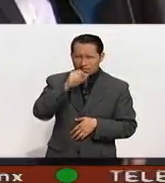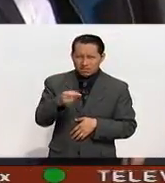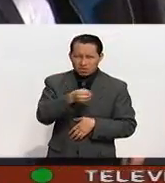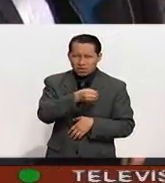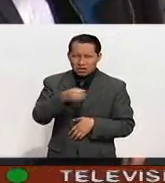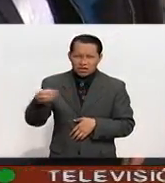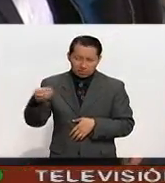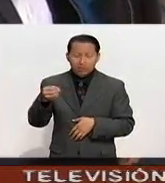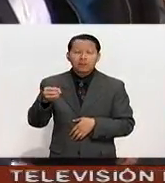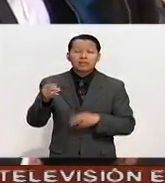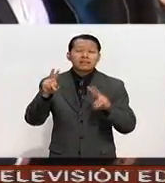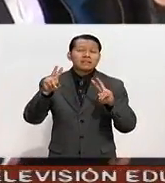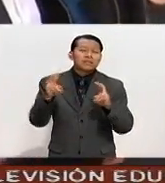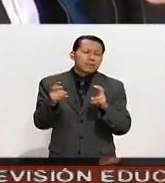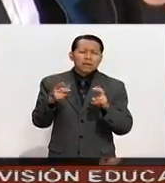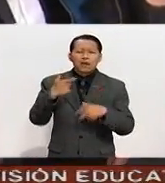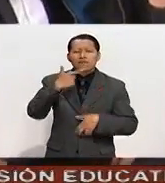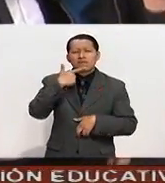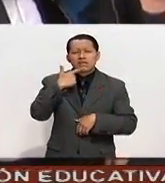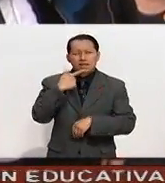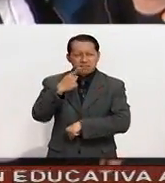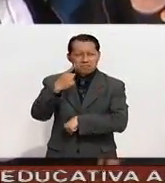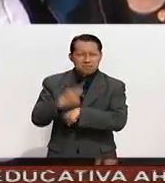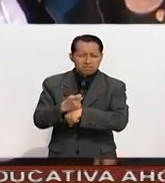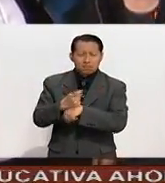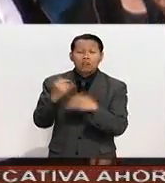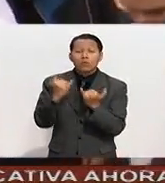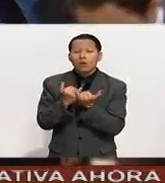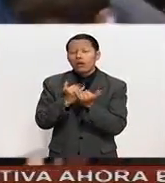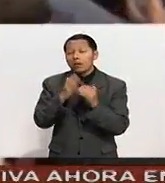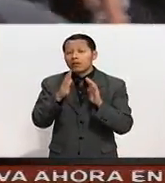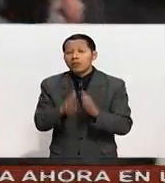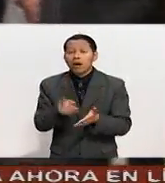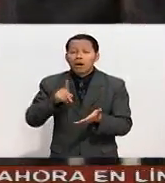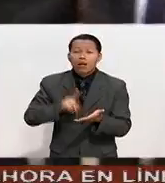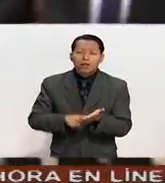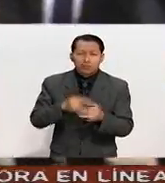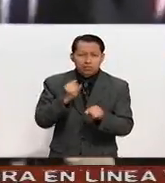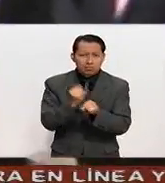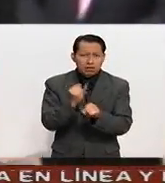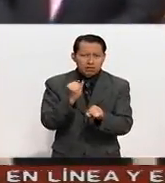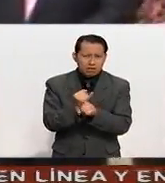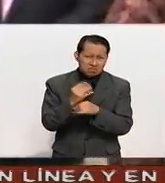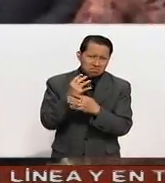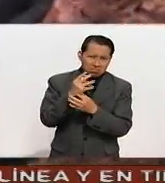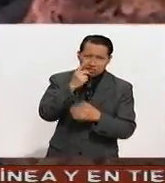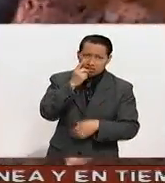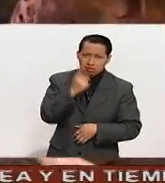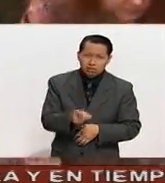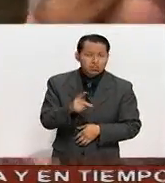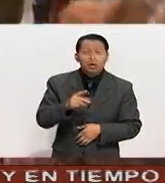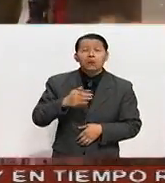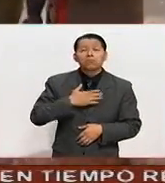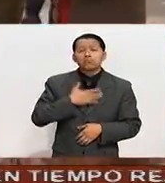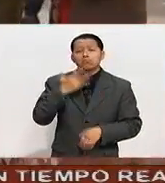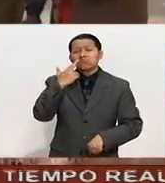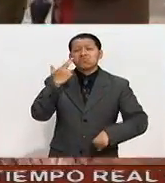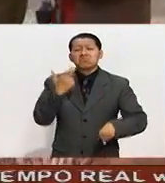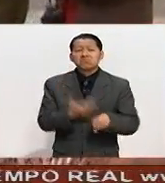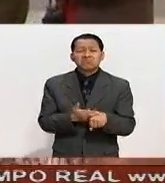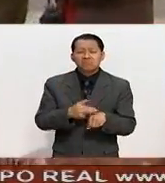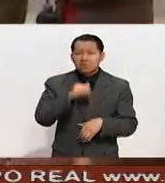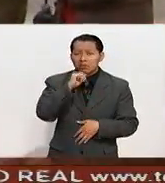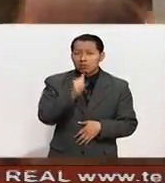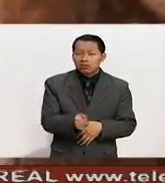británicos primero, una organización de ultraderecha que también ya en su página de internet salió a decir que no tenía absolutamente nada que ver con los móviles del